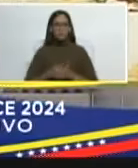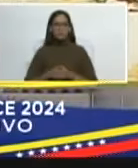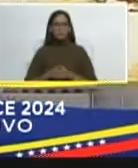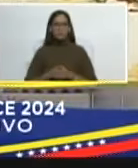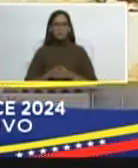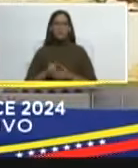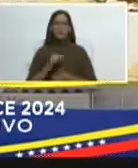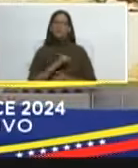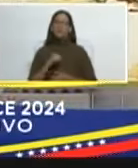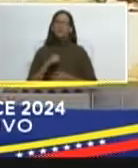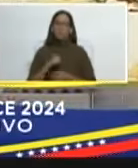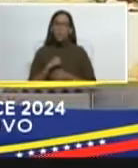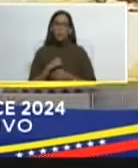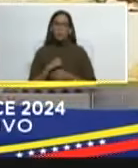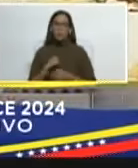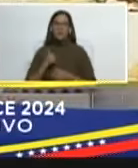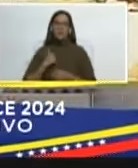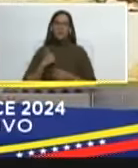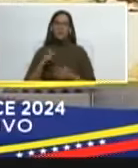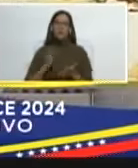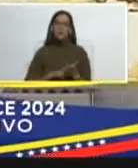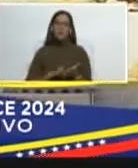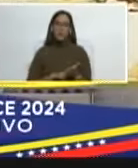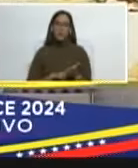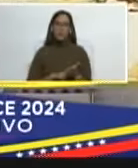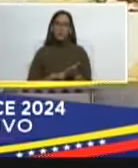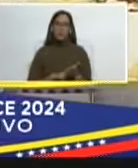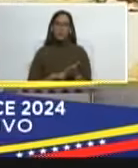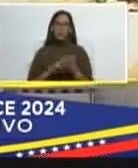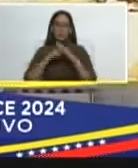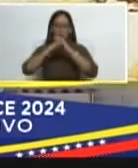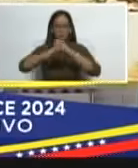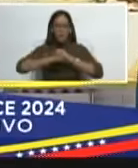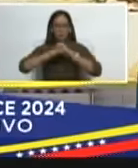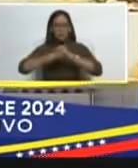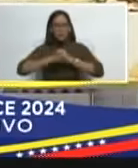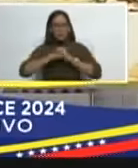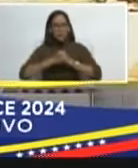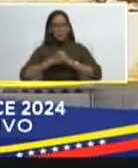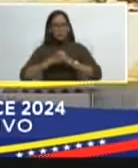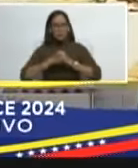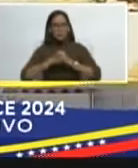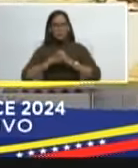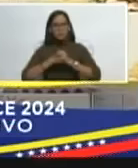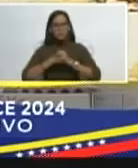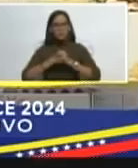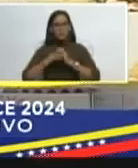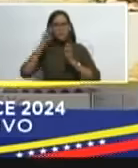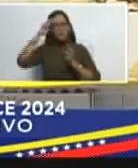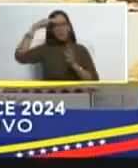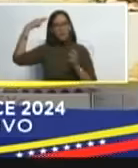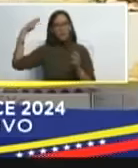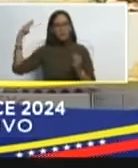Somos cristianos, pero de verdad, cristianos de oración, de